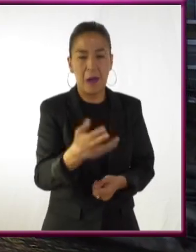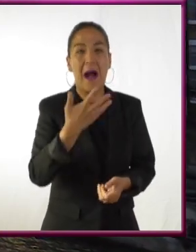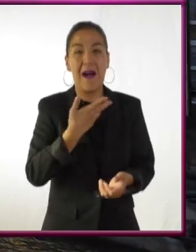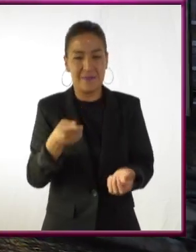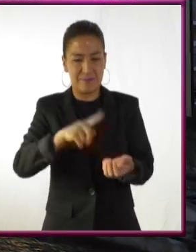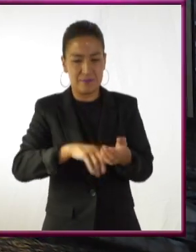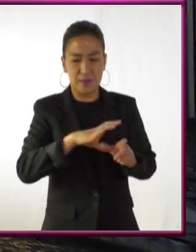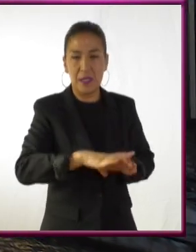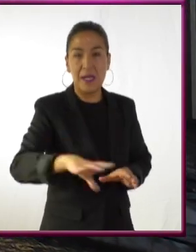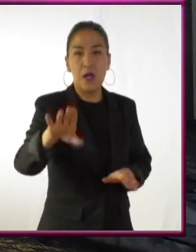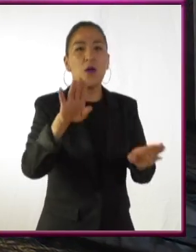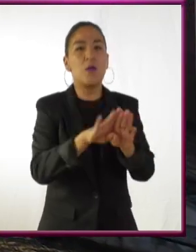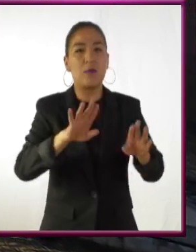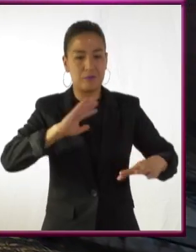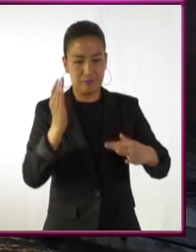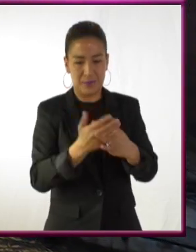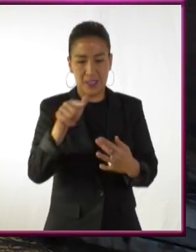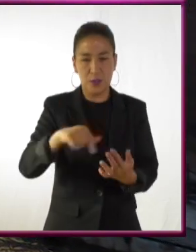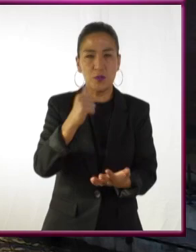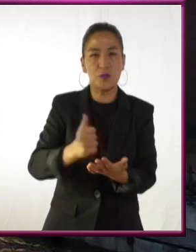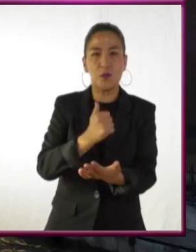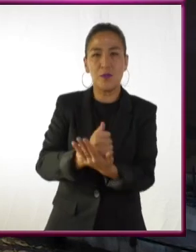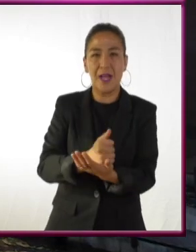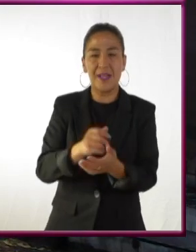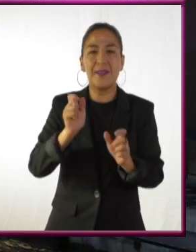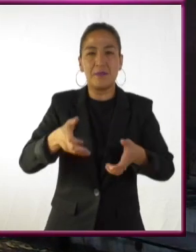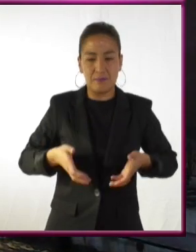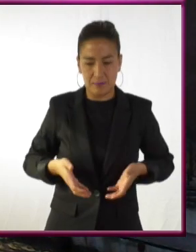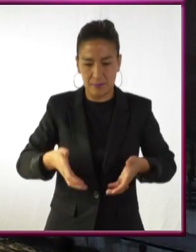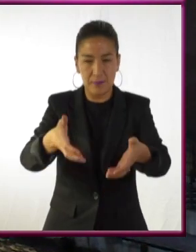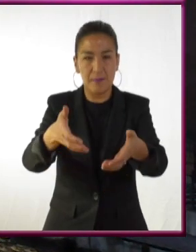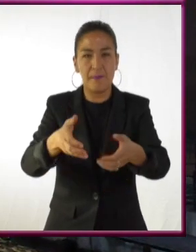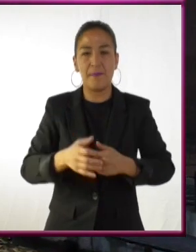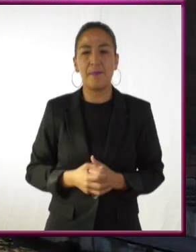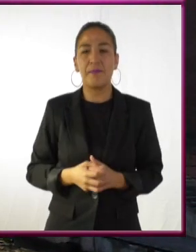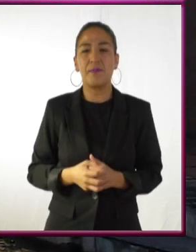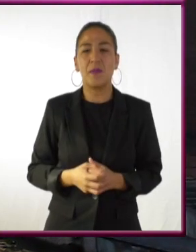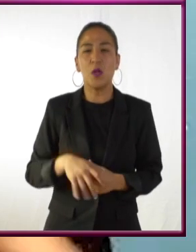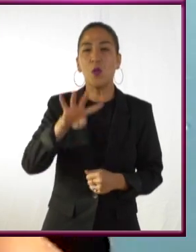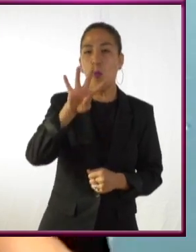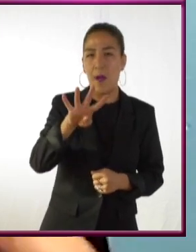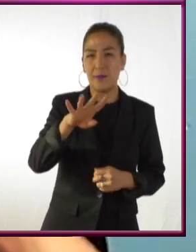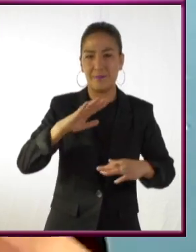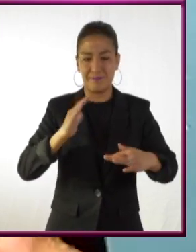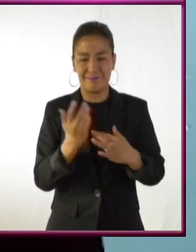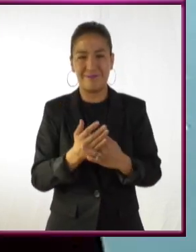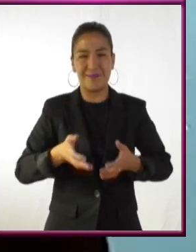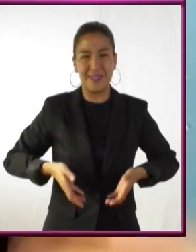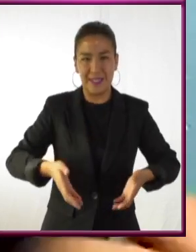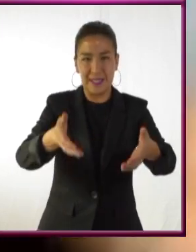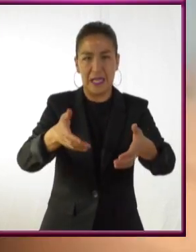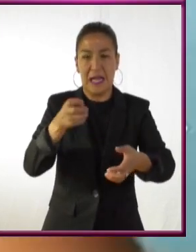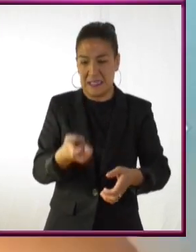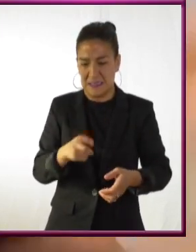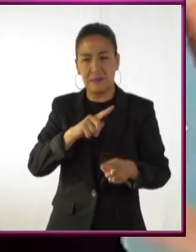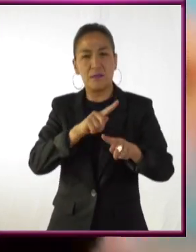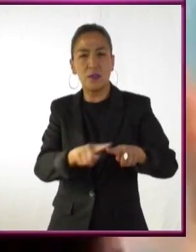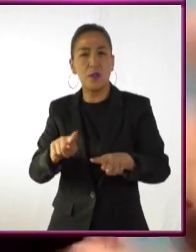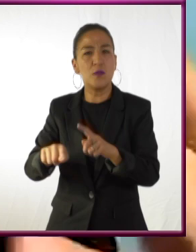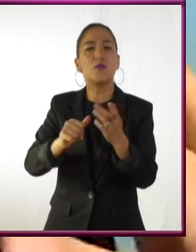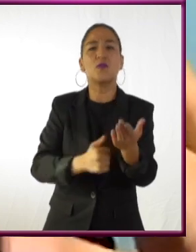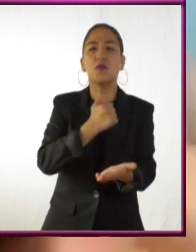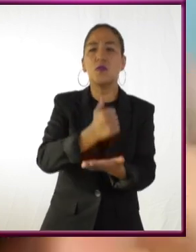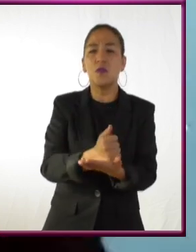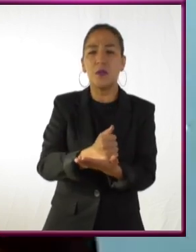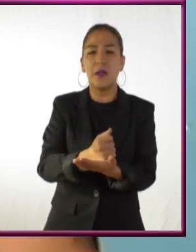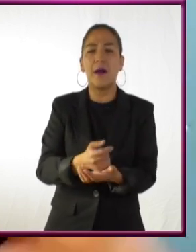que pasa por ella y divide la ciudad en diferentes secciones. La divide en 4 secciones, y estas diferentes